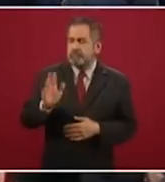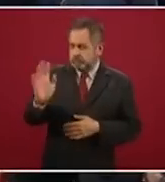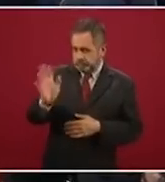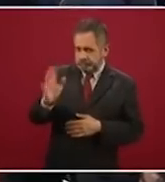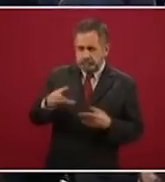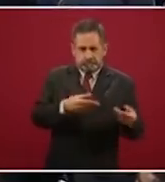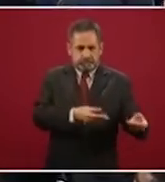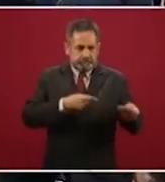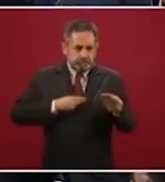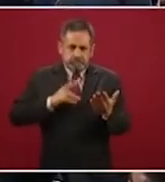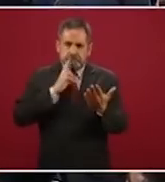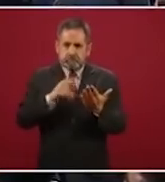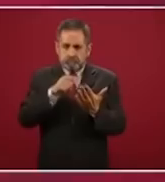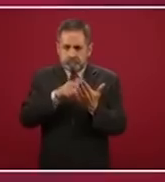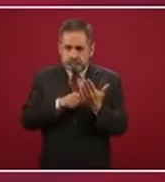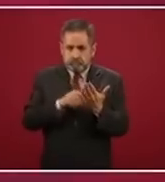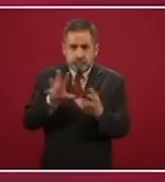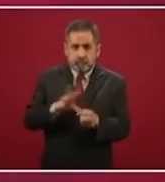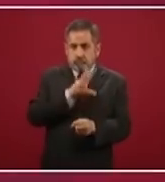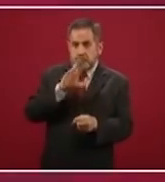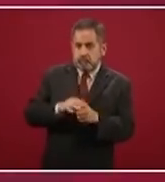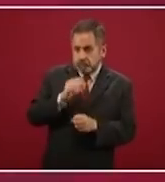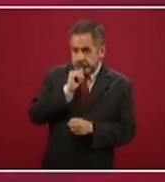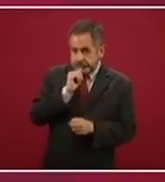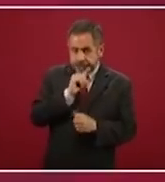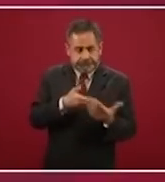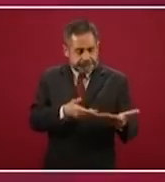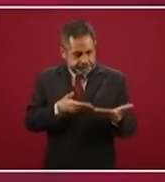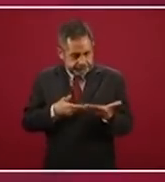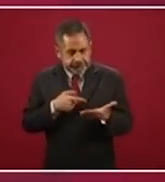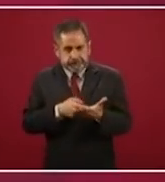un reporte no completo,